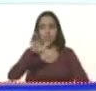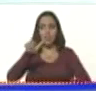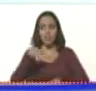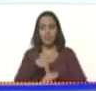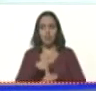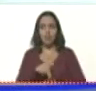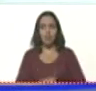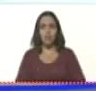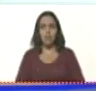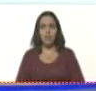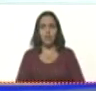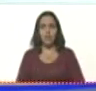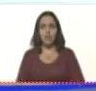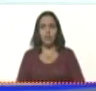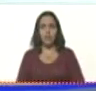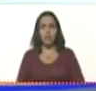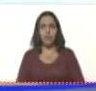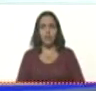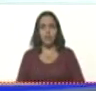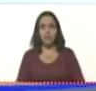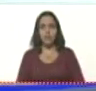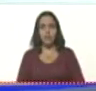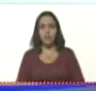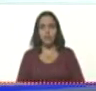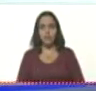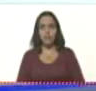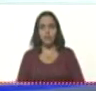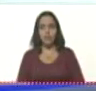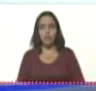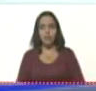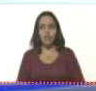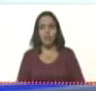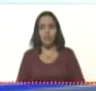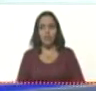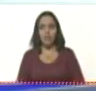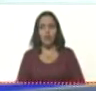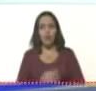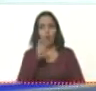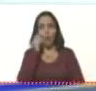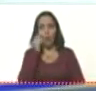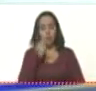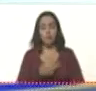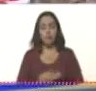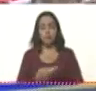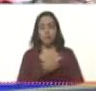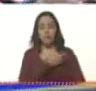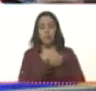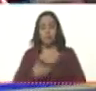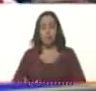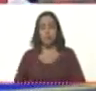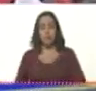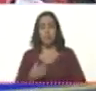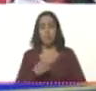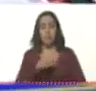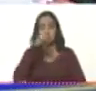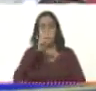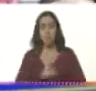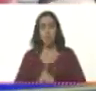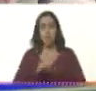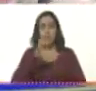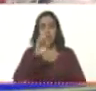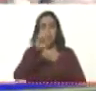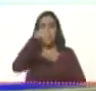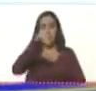de Personas con Discapacidad, mi camarada Emilio Colina, filósofo, filósofo.